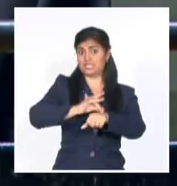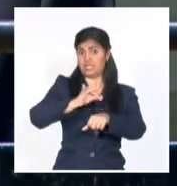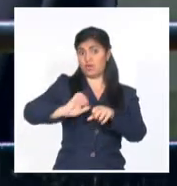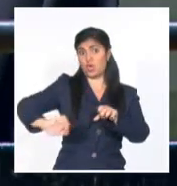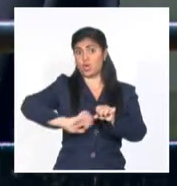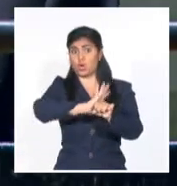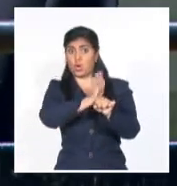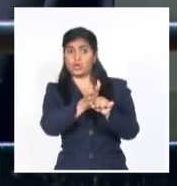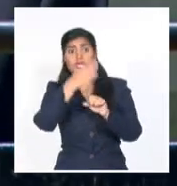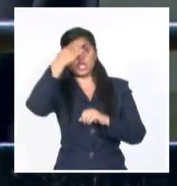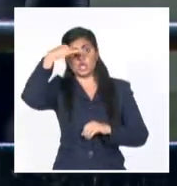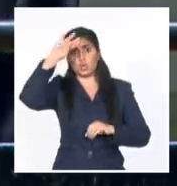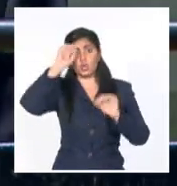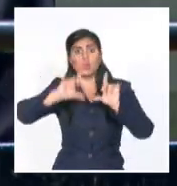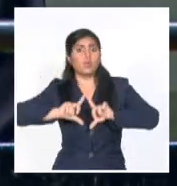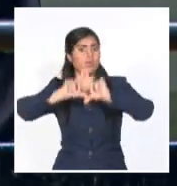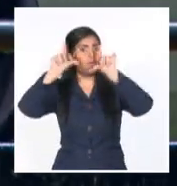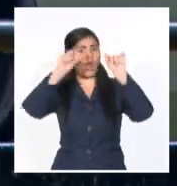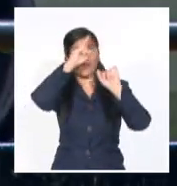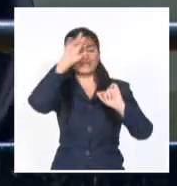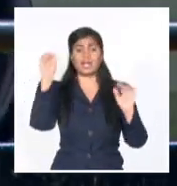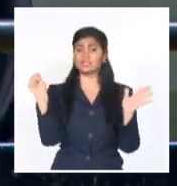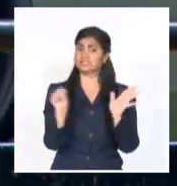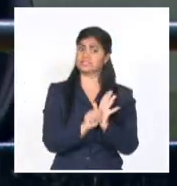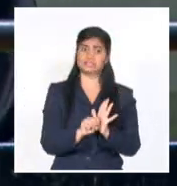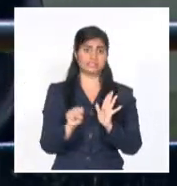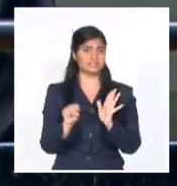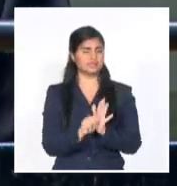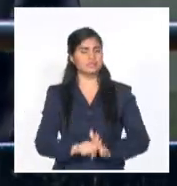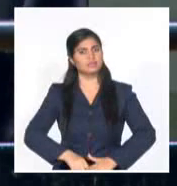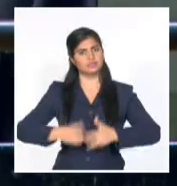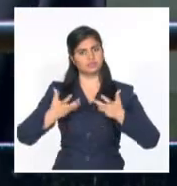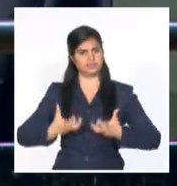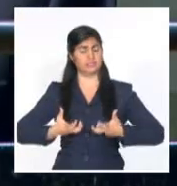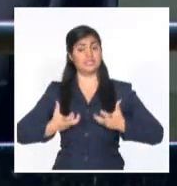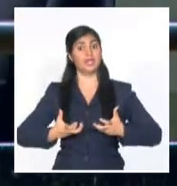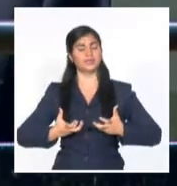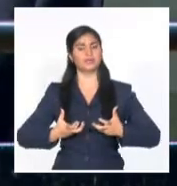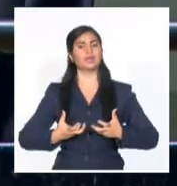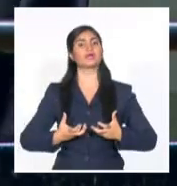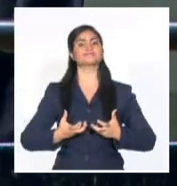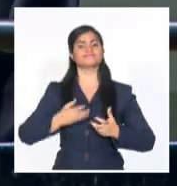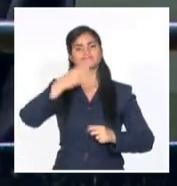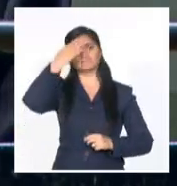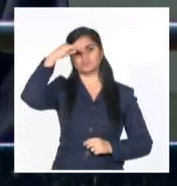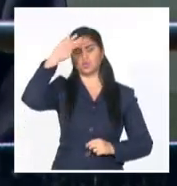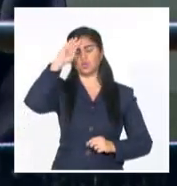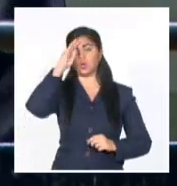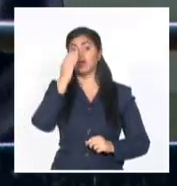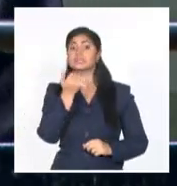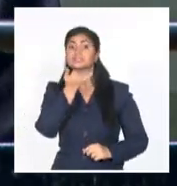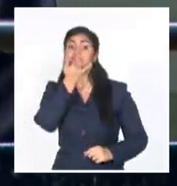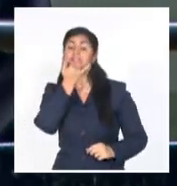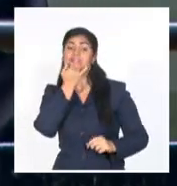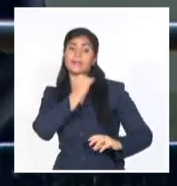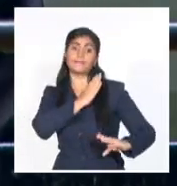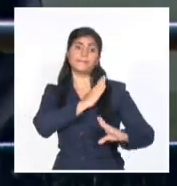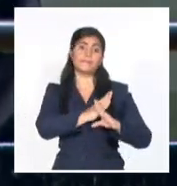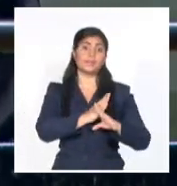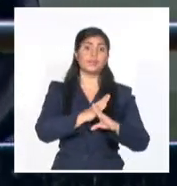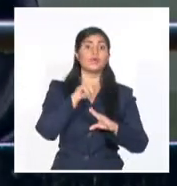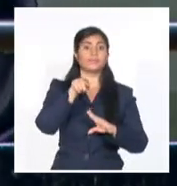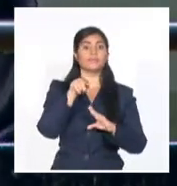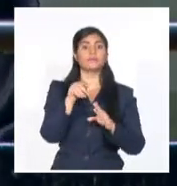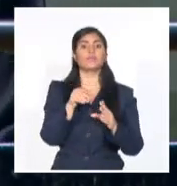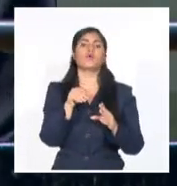intensiva estaban sobrepasadas en sus capacidades, a Cuba se le impidió importar